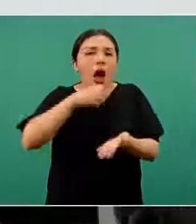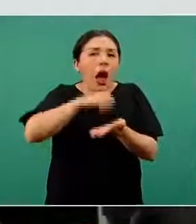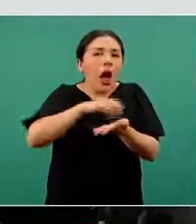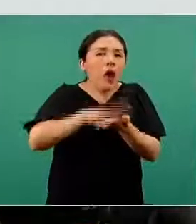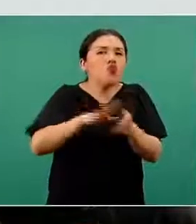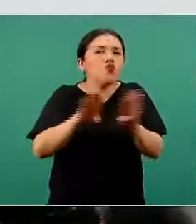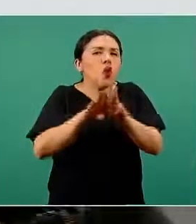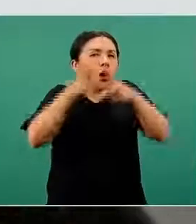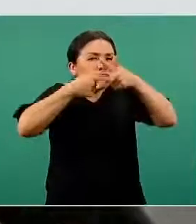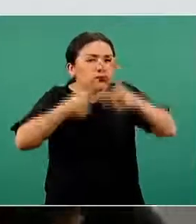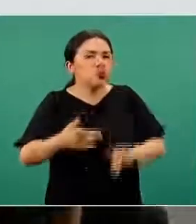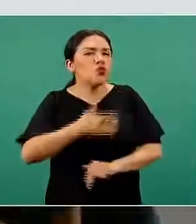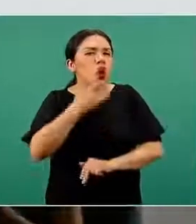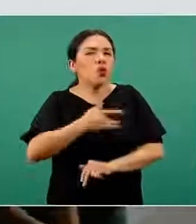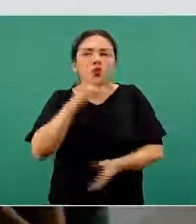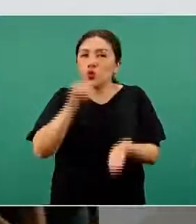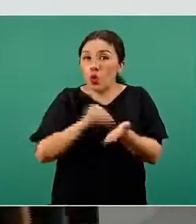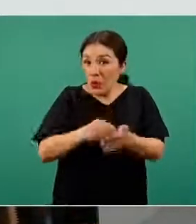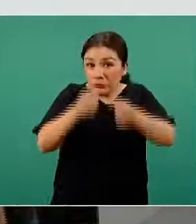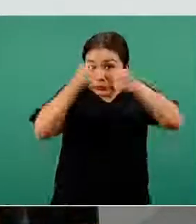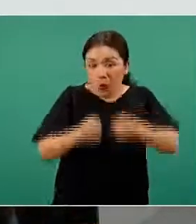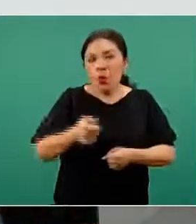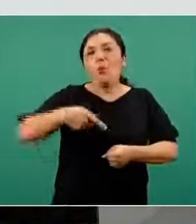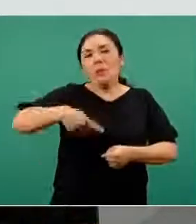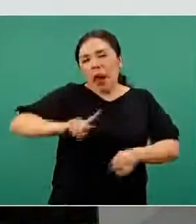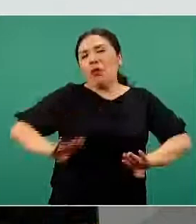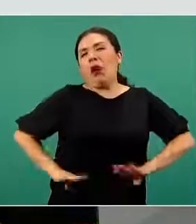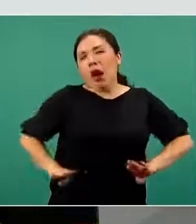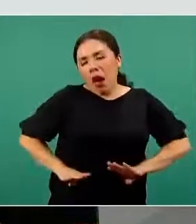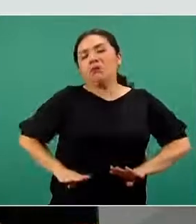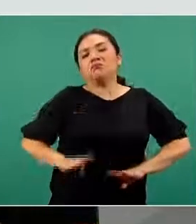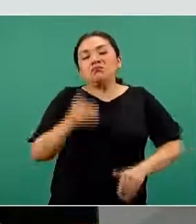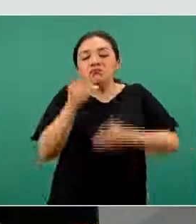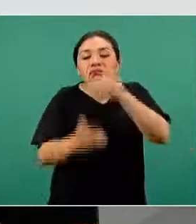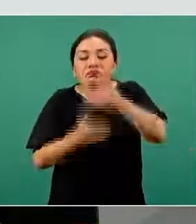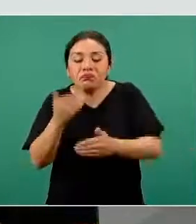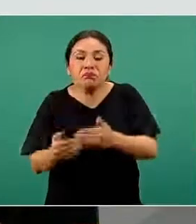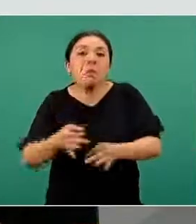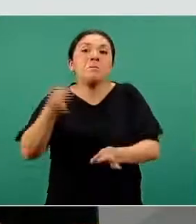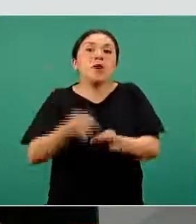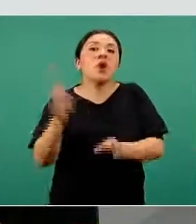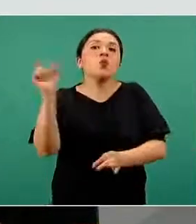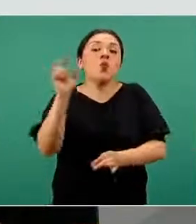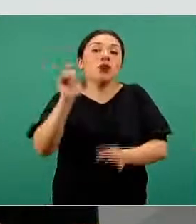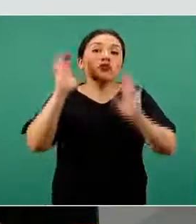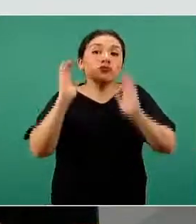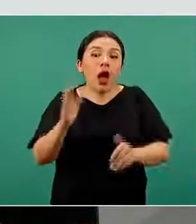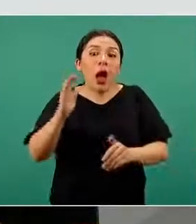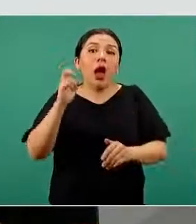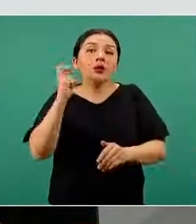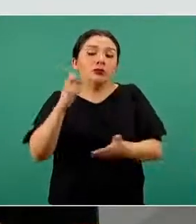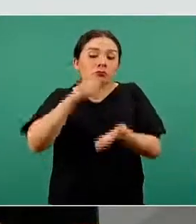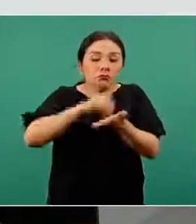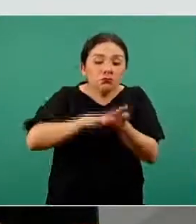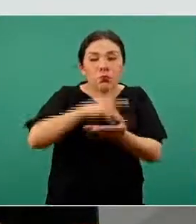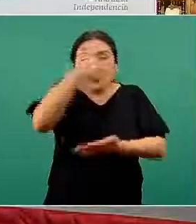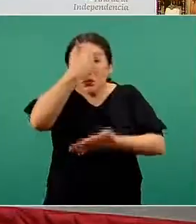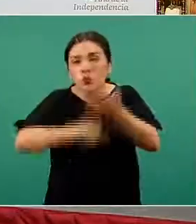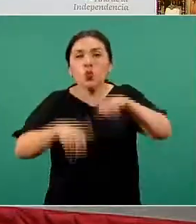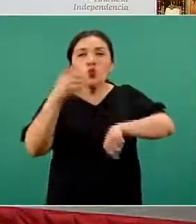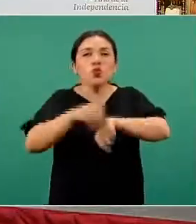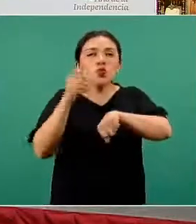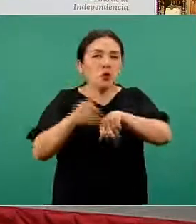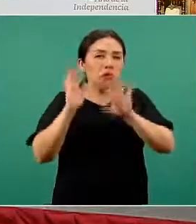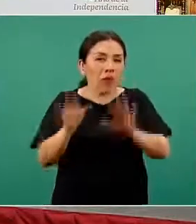preliminares todavía, sin embargo, la tendencia estará por confirmarse una vez se confirme la cifra